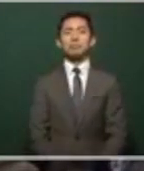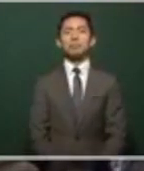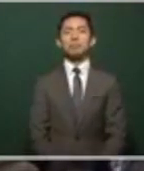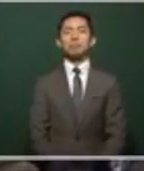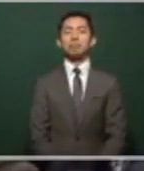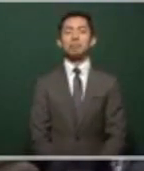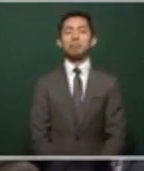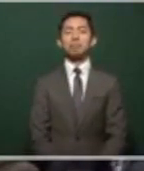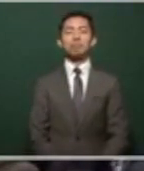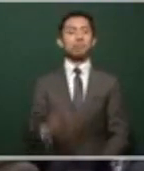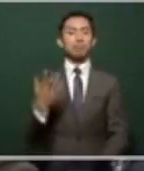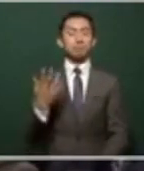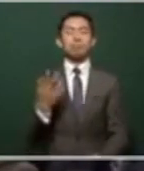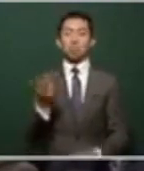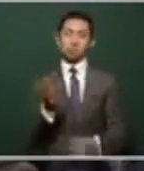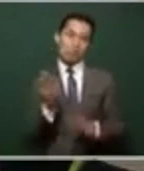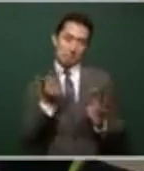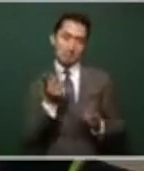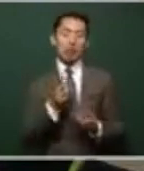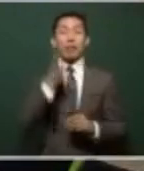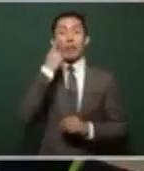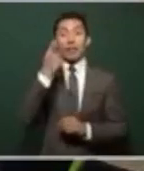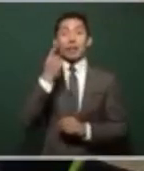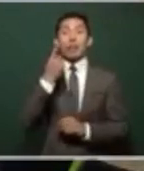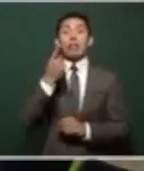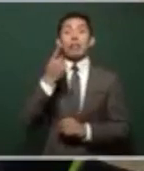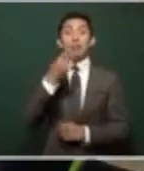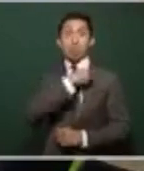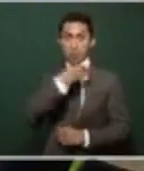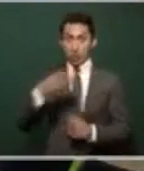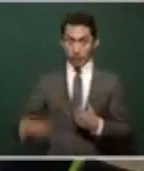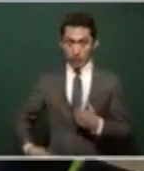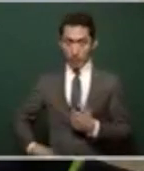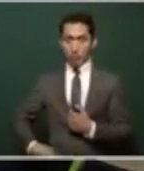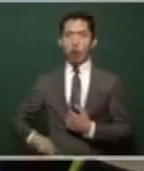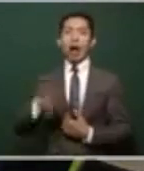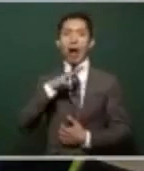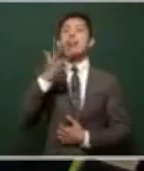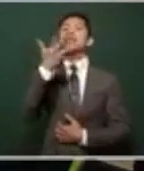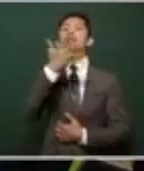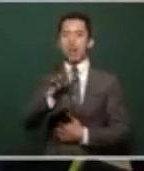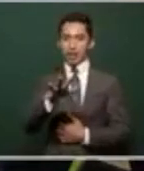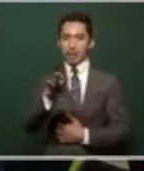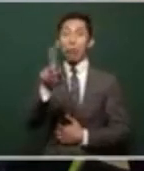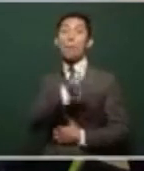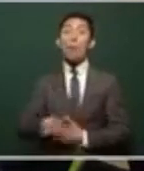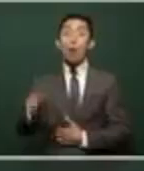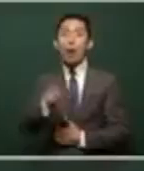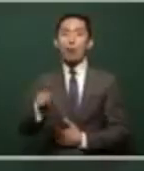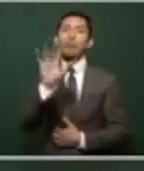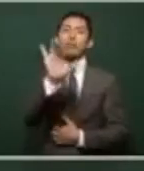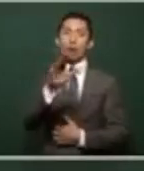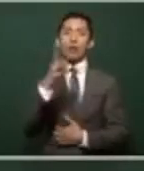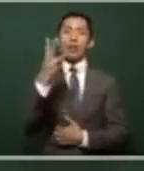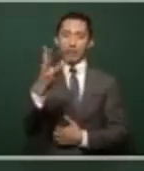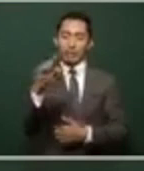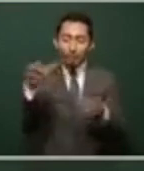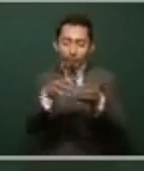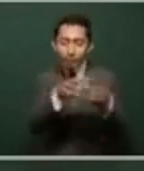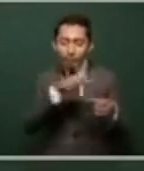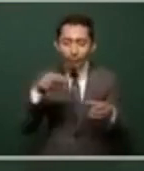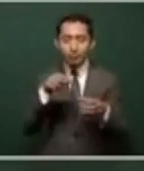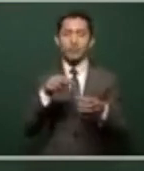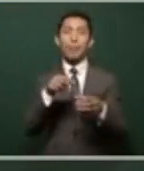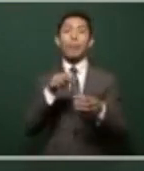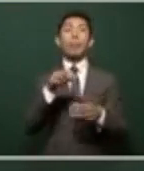involucrados? Mira, el número de municipios está muy claramente determinado, son 10 municipios. El número de comunidades son 53 comunidades. El